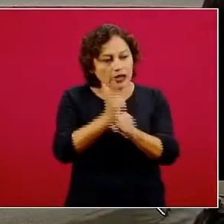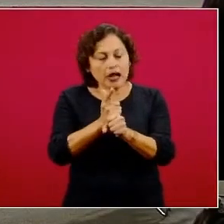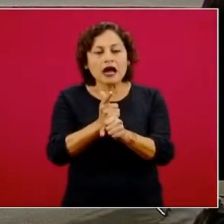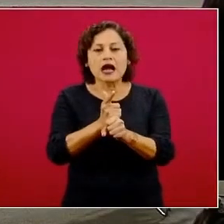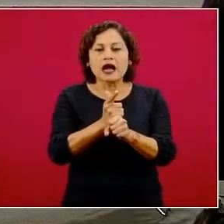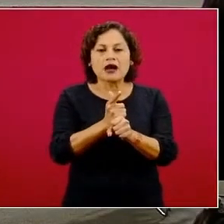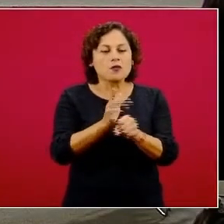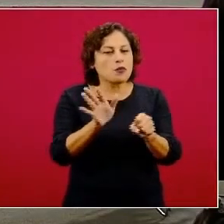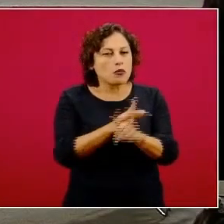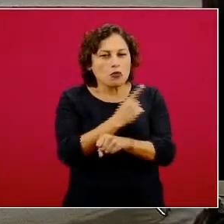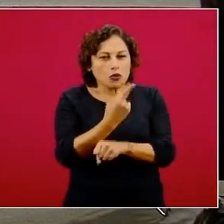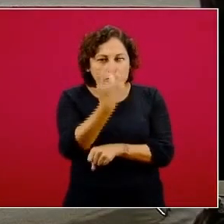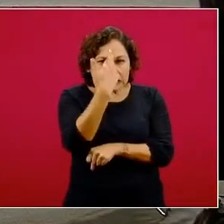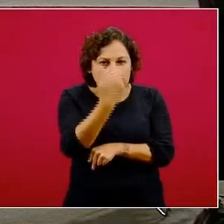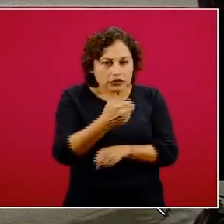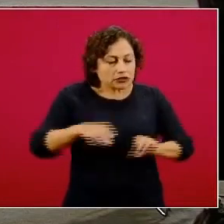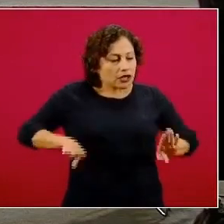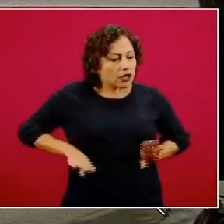poderlos notificar